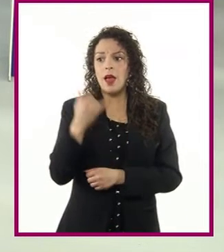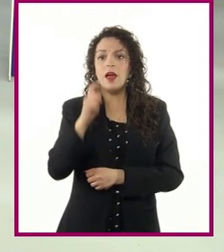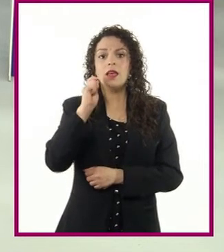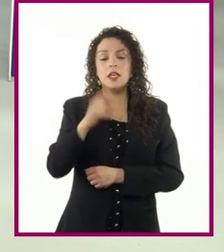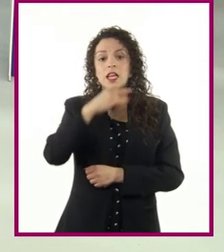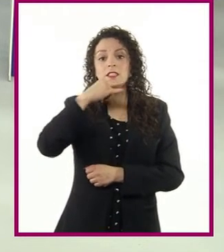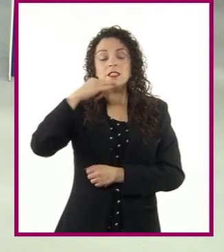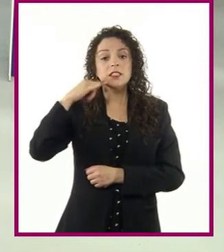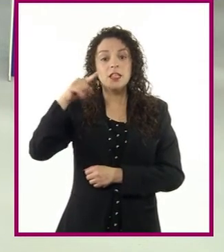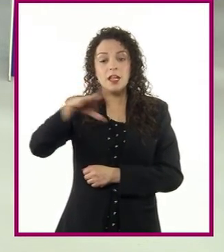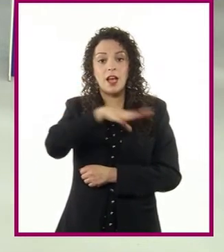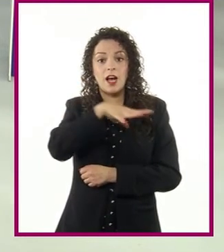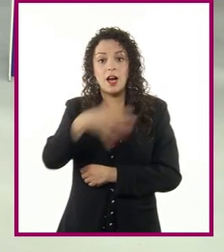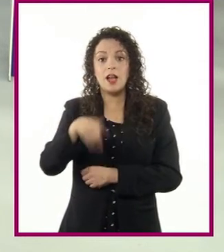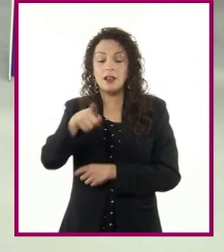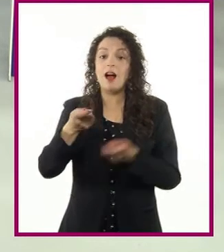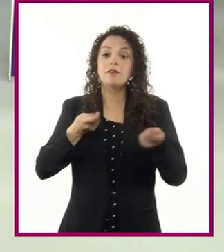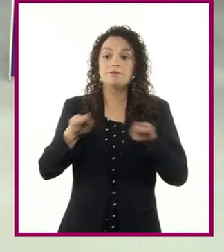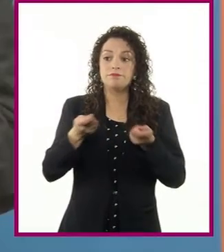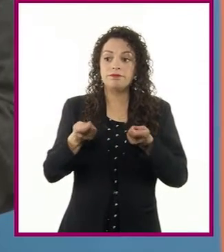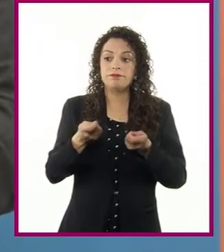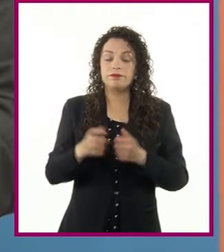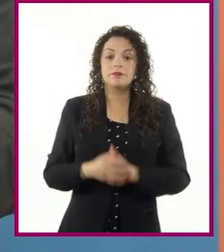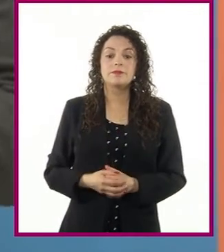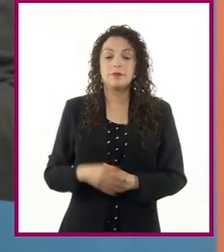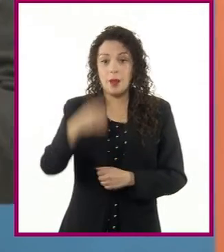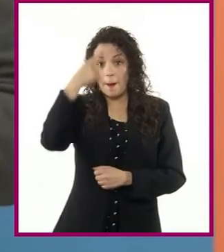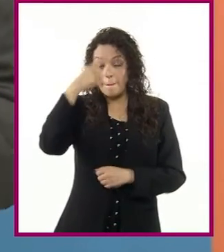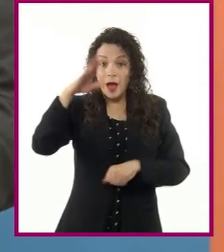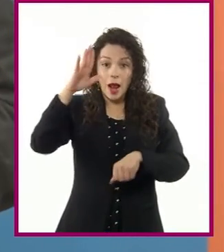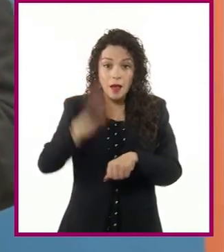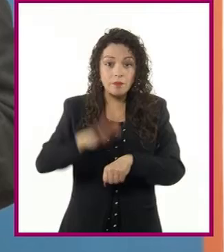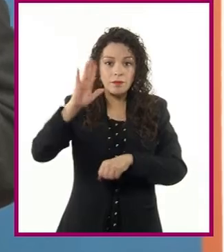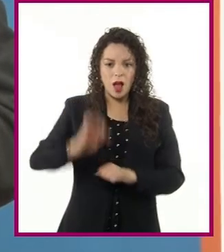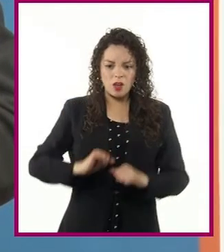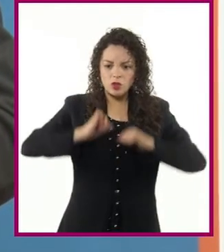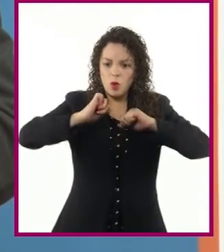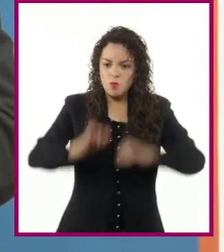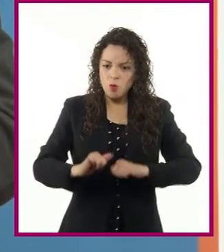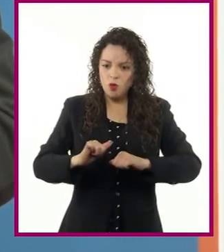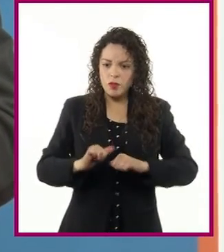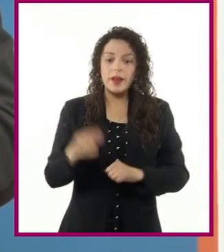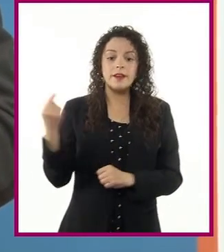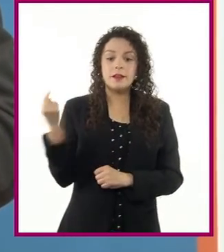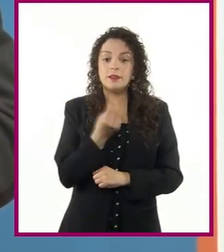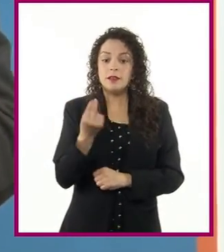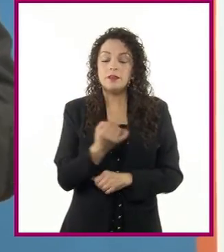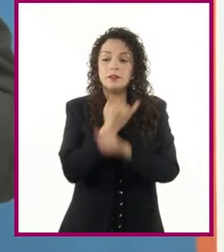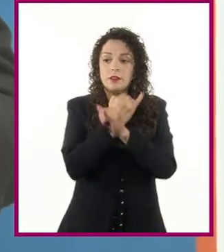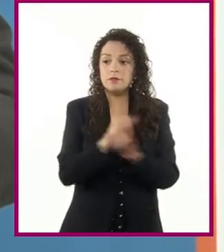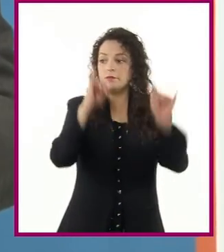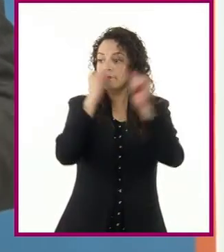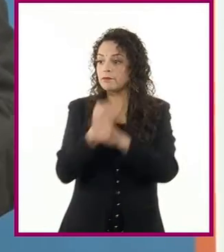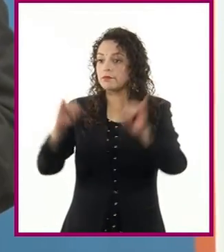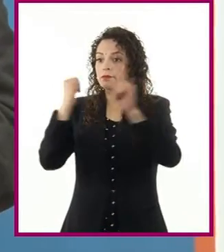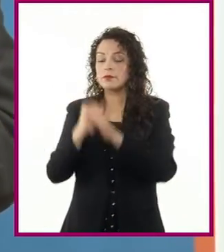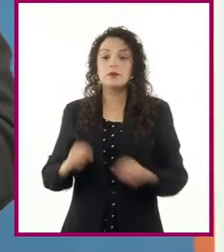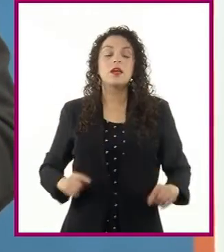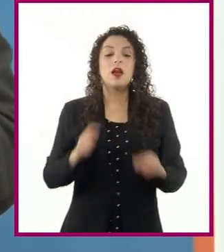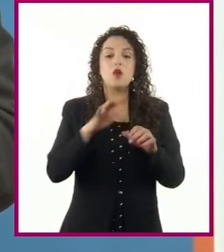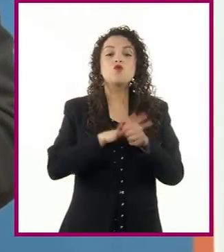Chile. Para centralizar el poder, era necesario limitar la autonomía de las instituciones de la